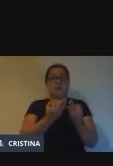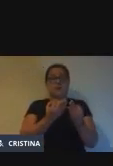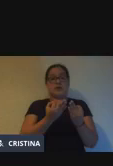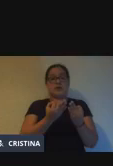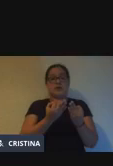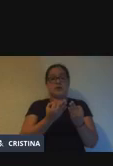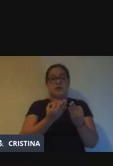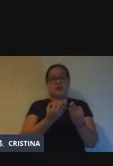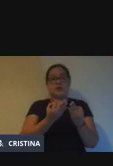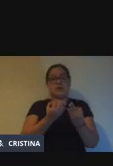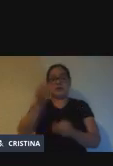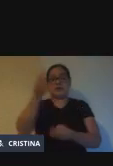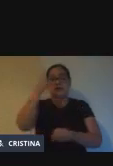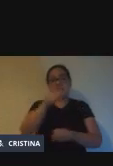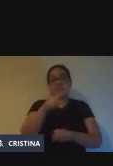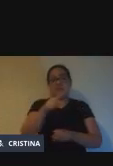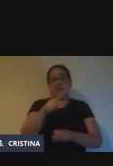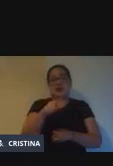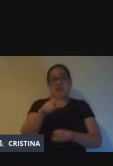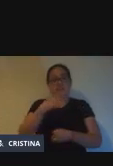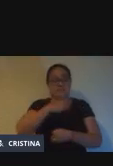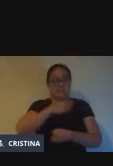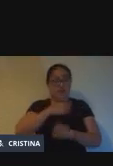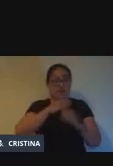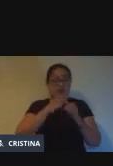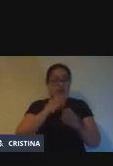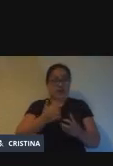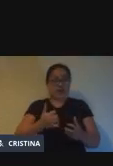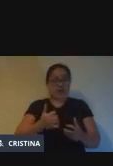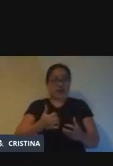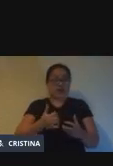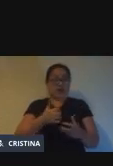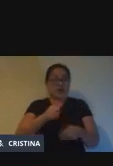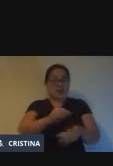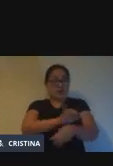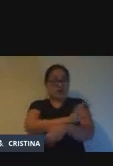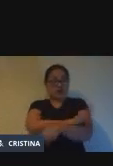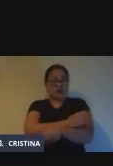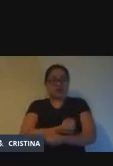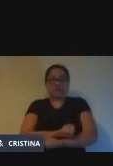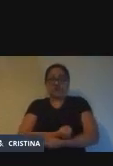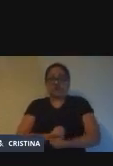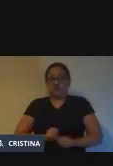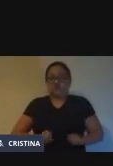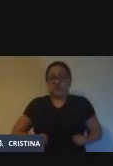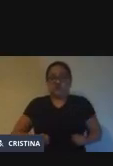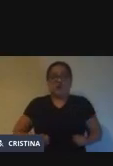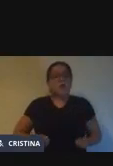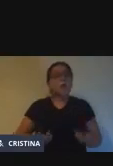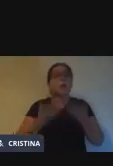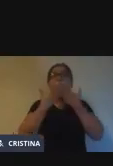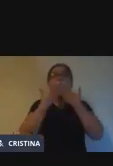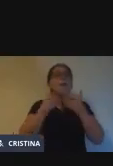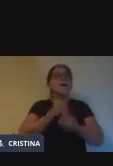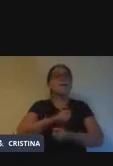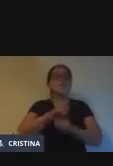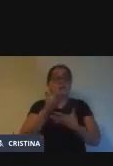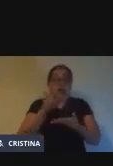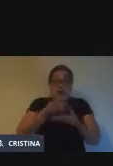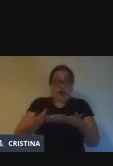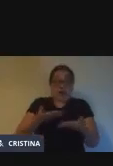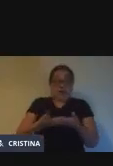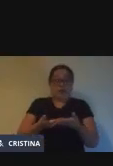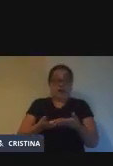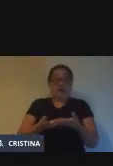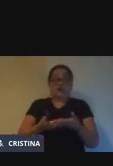de amordazamiento emocional, que estás contenida o contenido emocionalmente, no de ahora,